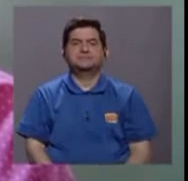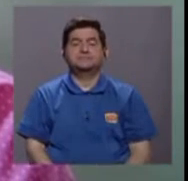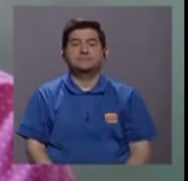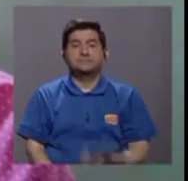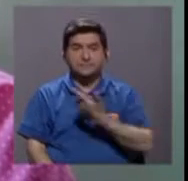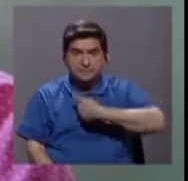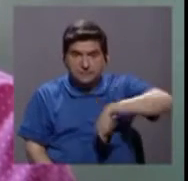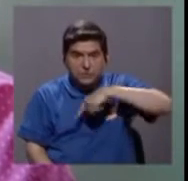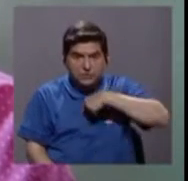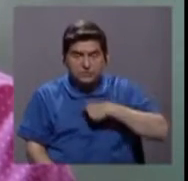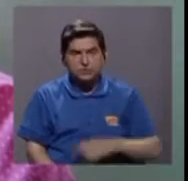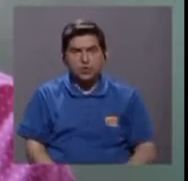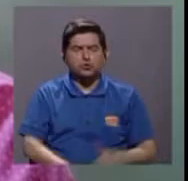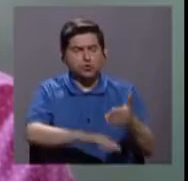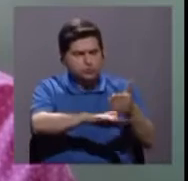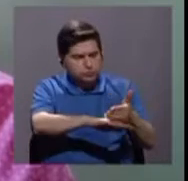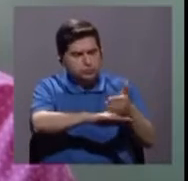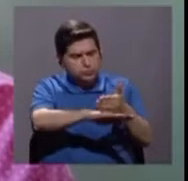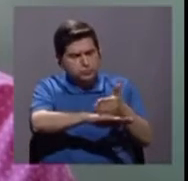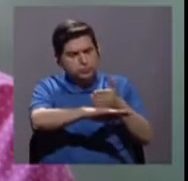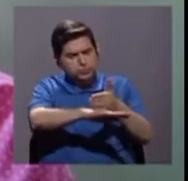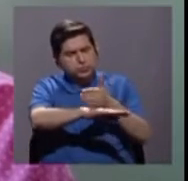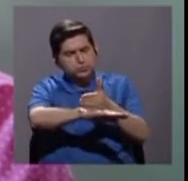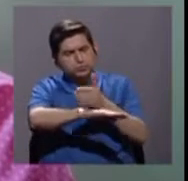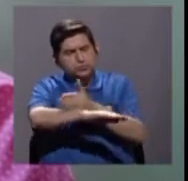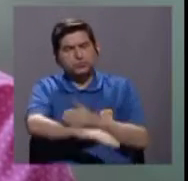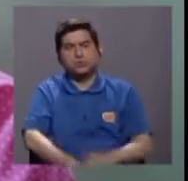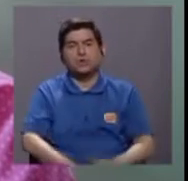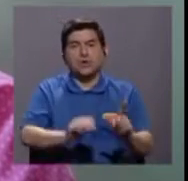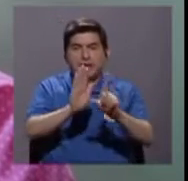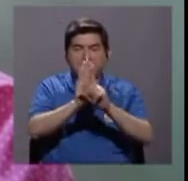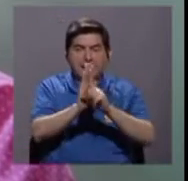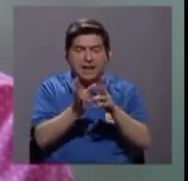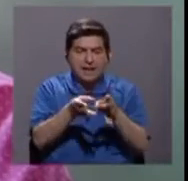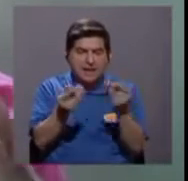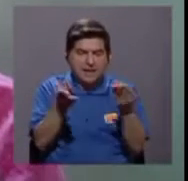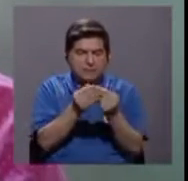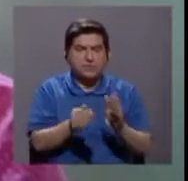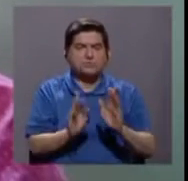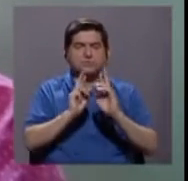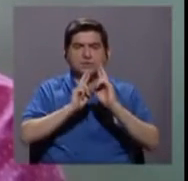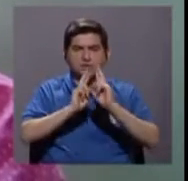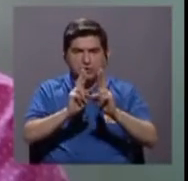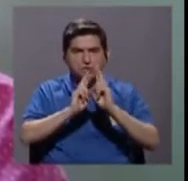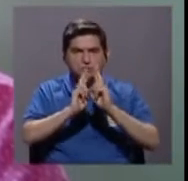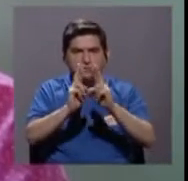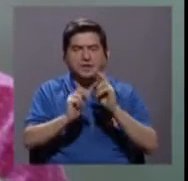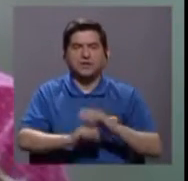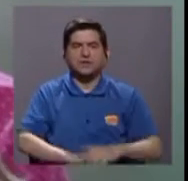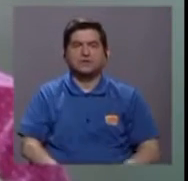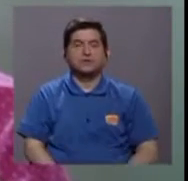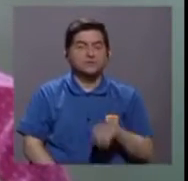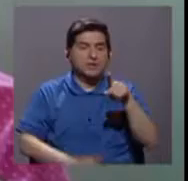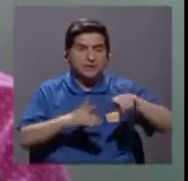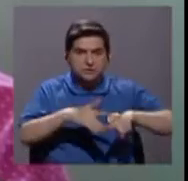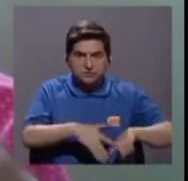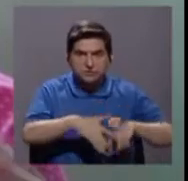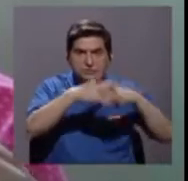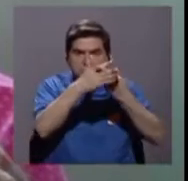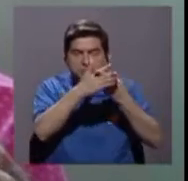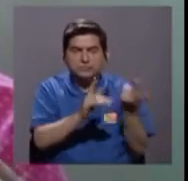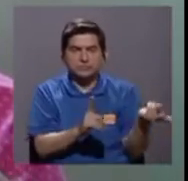Veníamos recuperándonos, la ley venía generando sus frutos. Recordemos que eso empezó